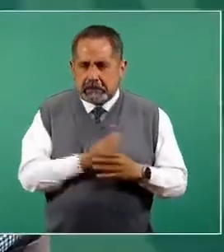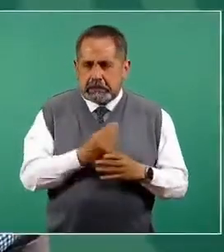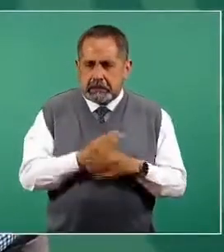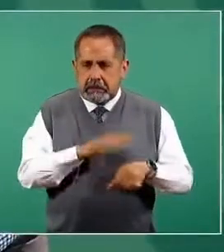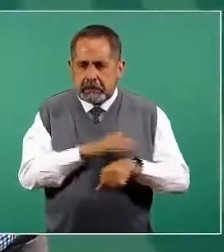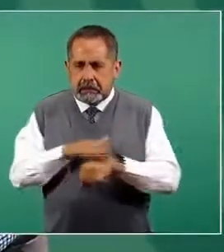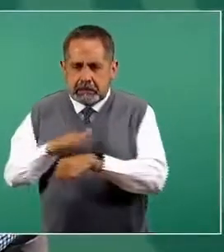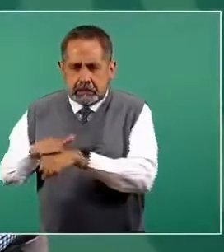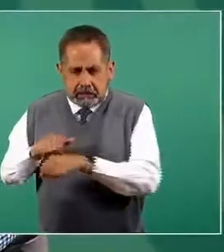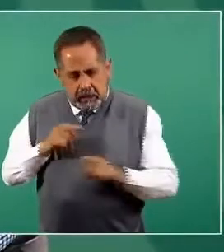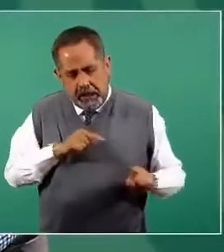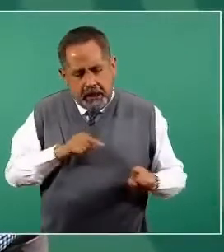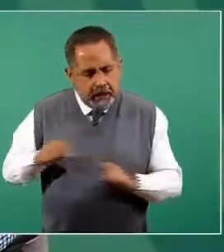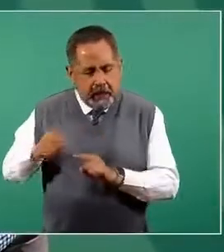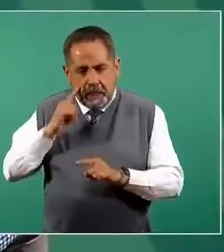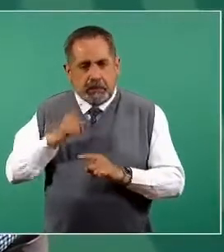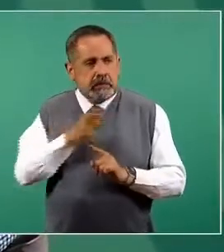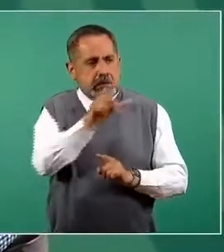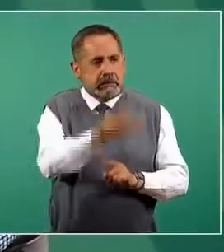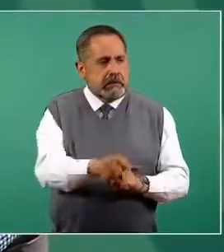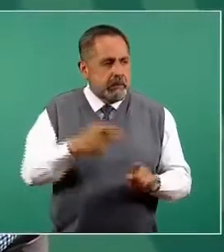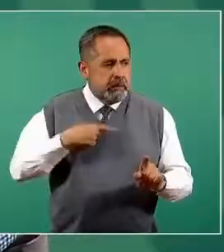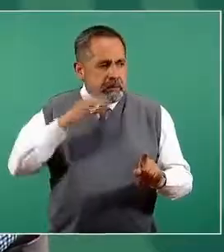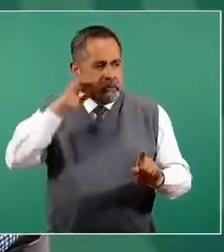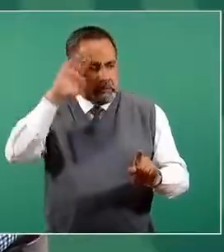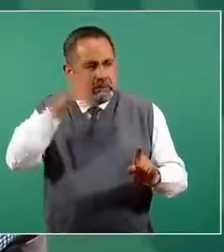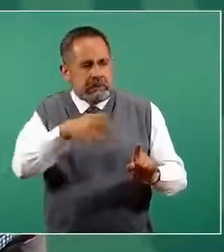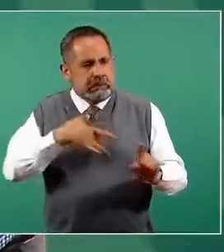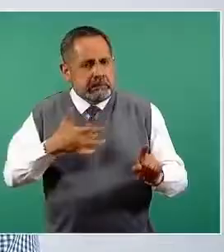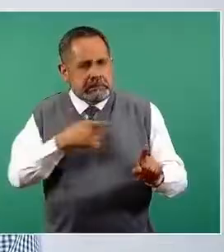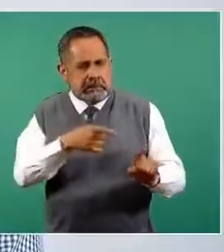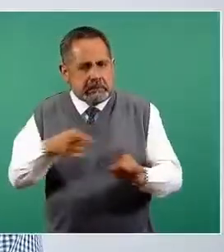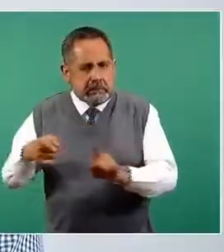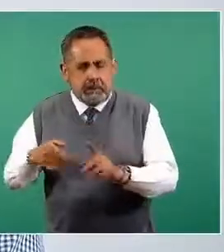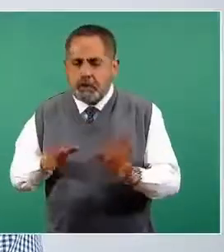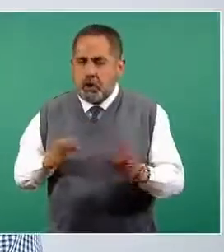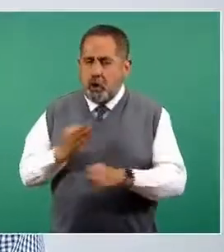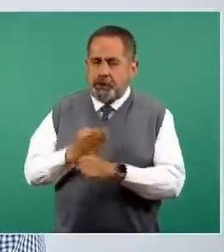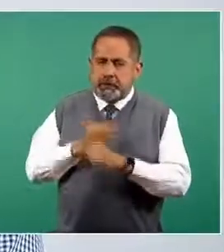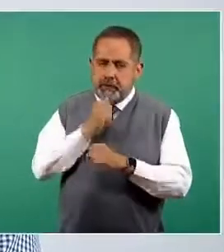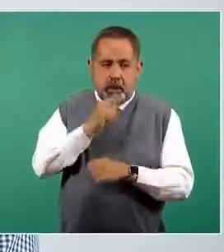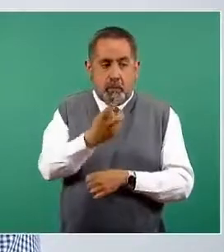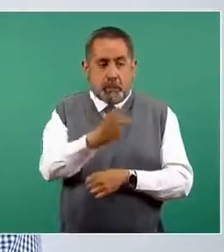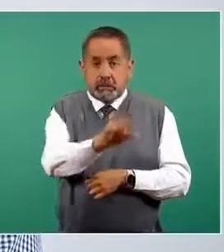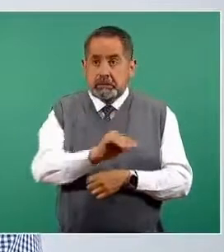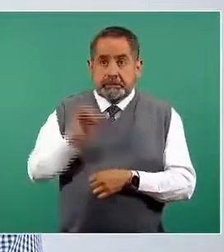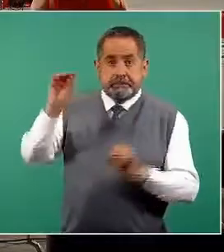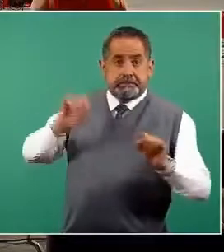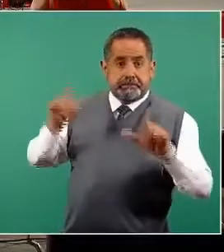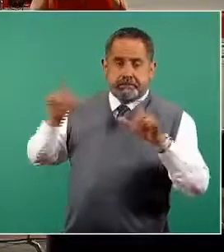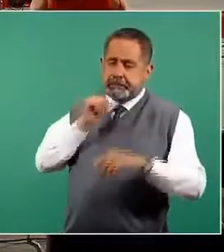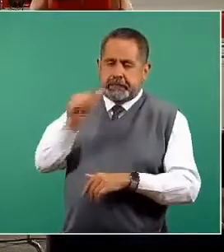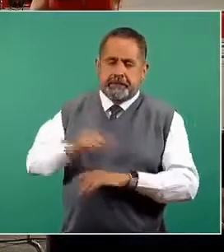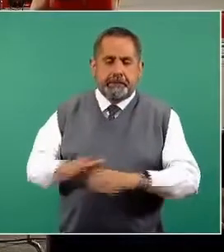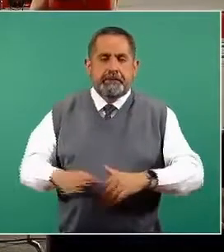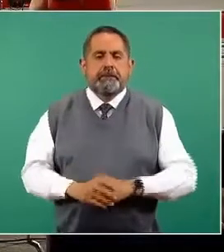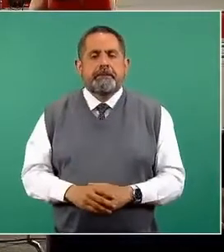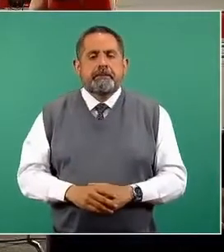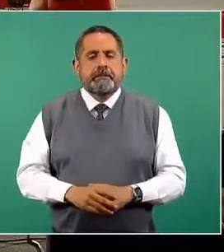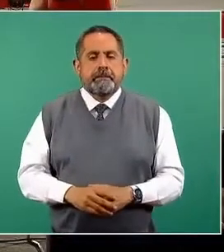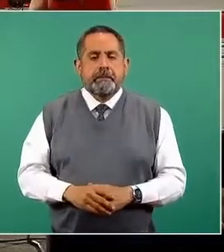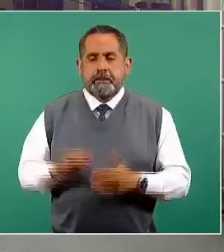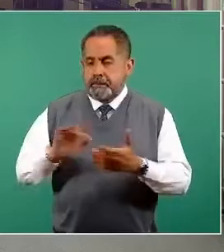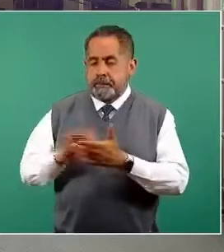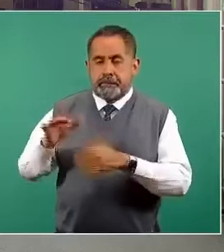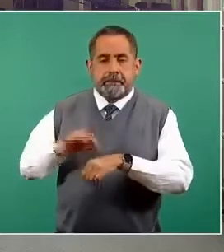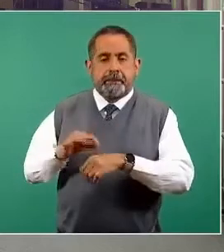de las personas que lo presentan. Entonces, vamos a estar dando un seguimiento, pero no, esa es la razón por la cual no se encuentra en esta tabla. Muchas gracias,